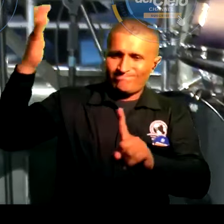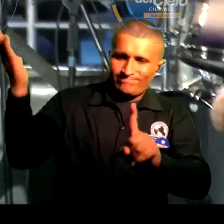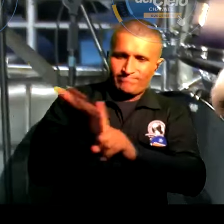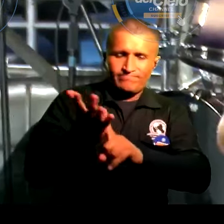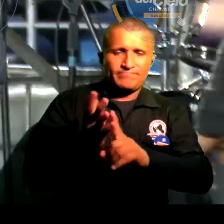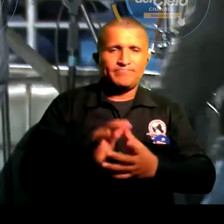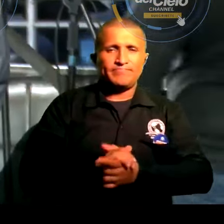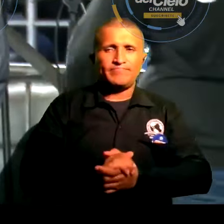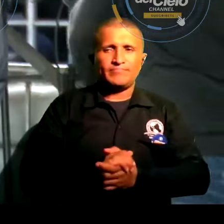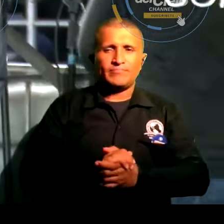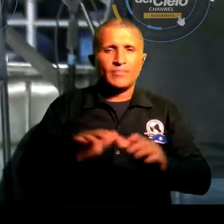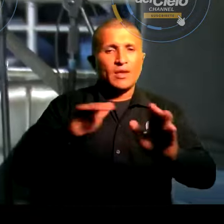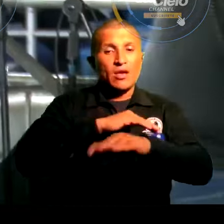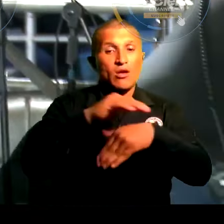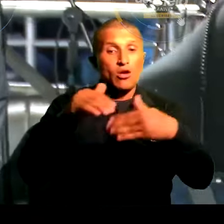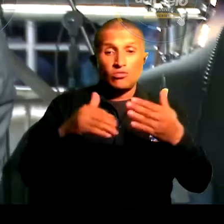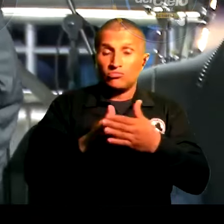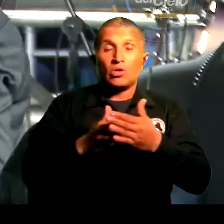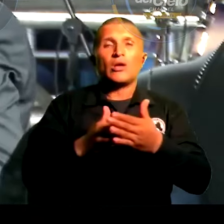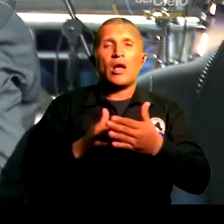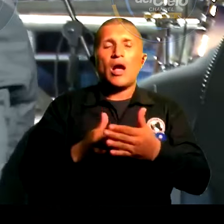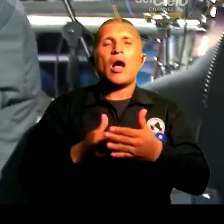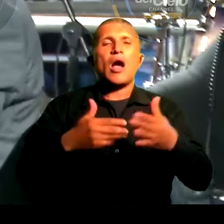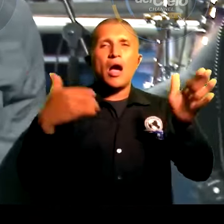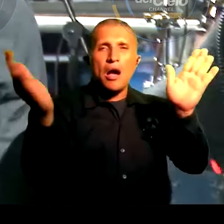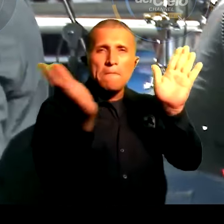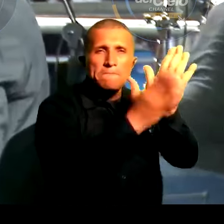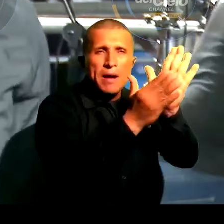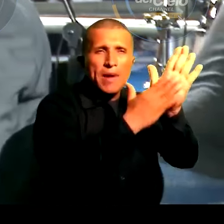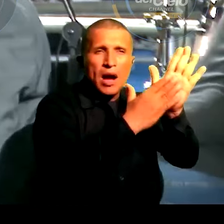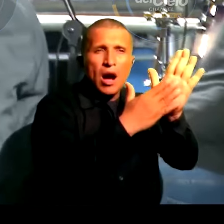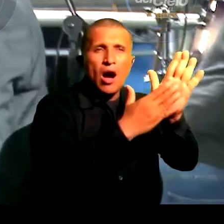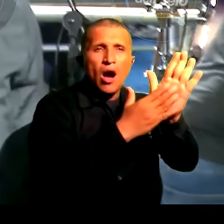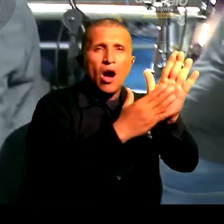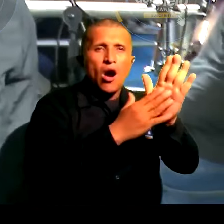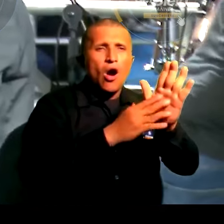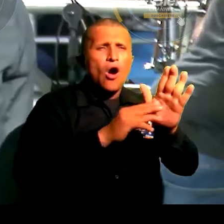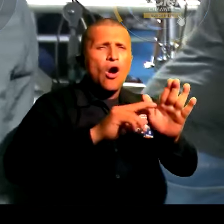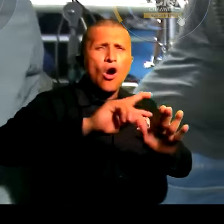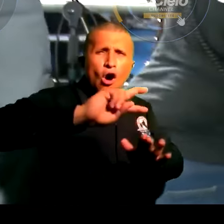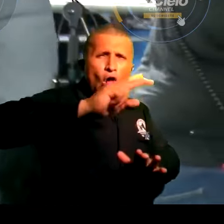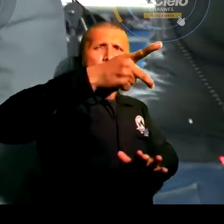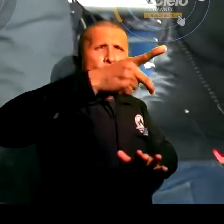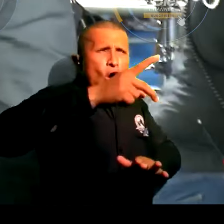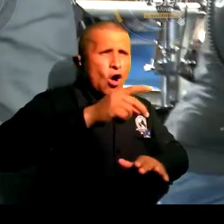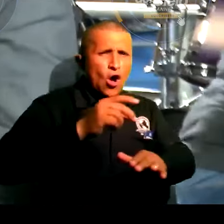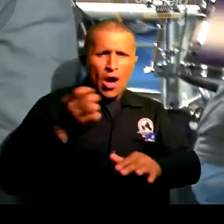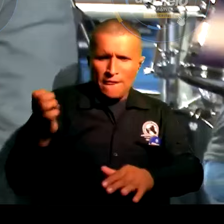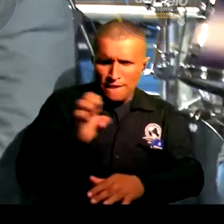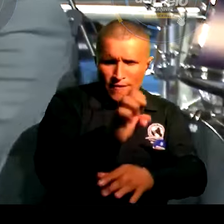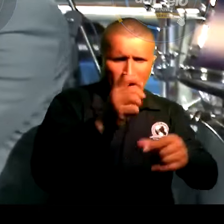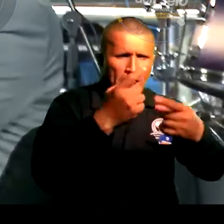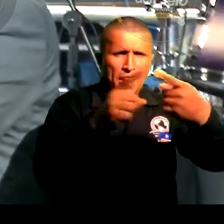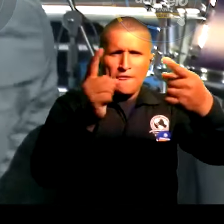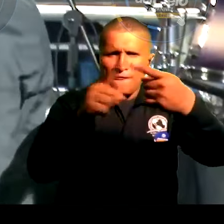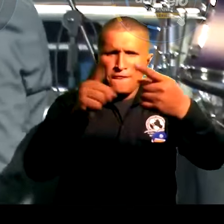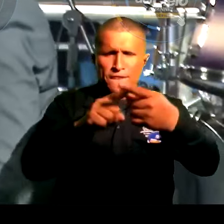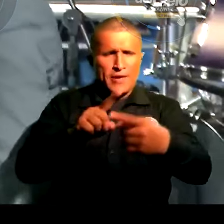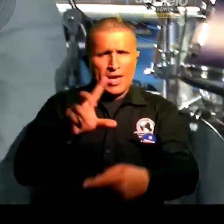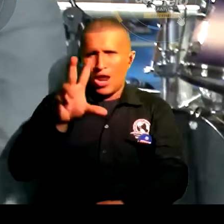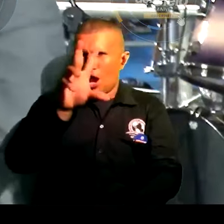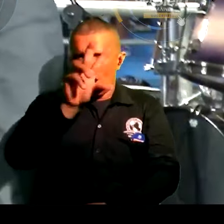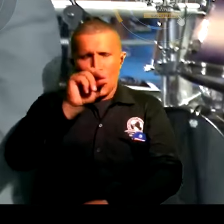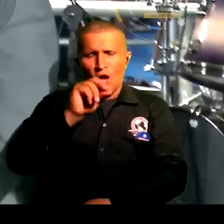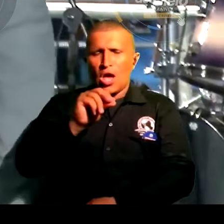Todo esto porque hay otros evangelios que no son este